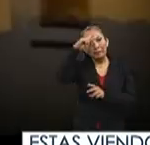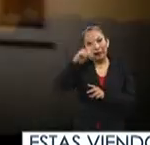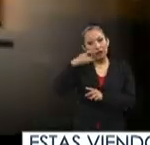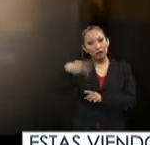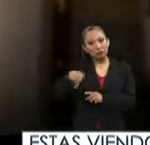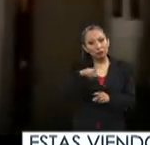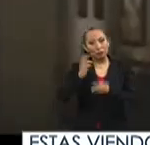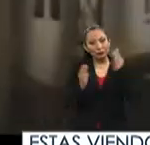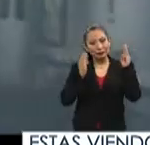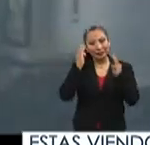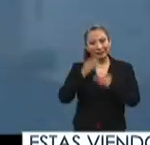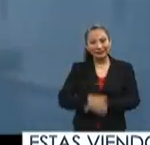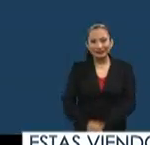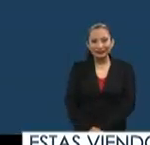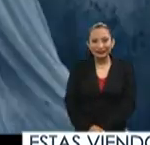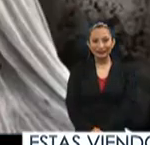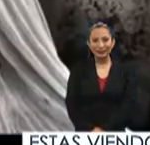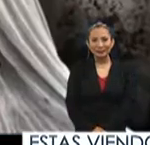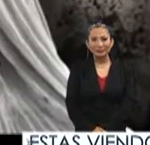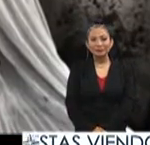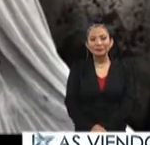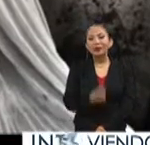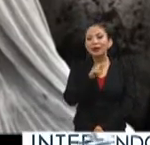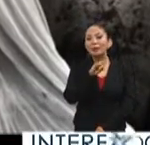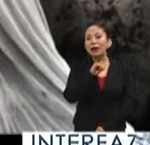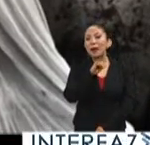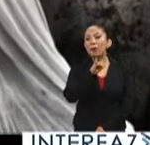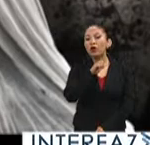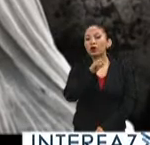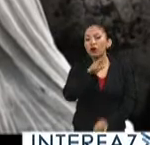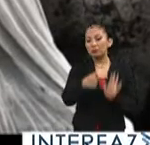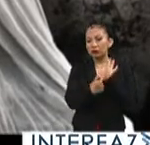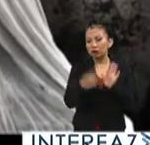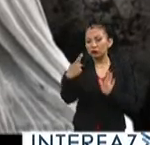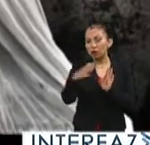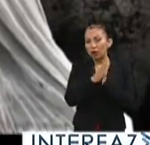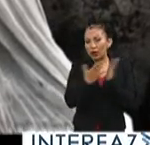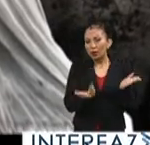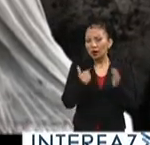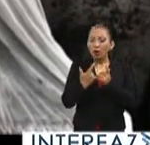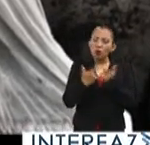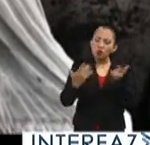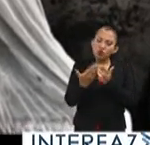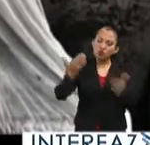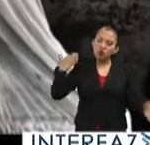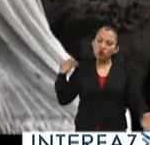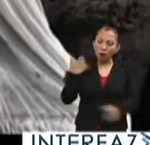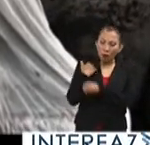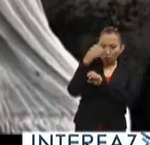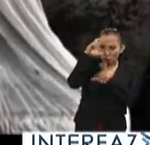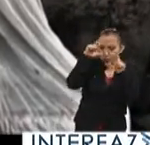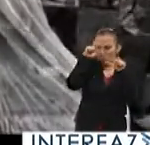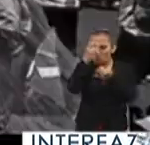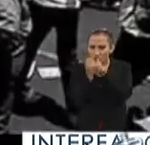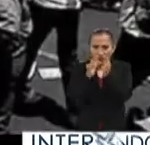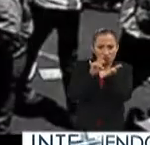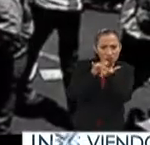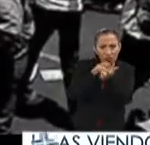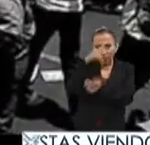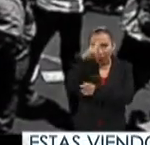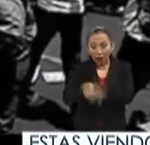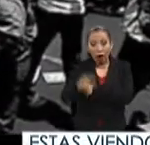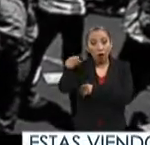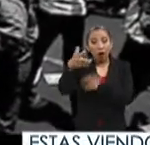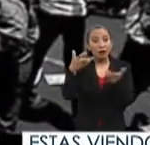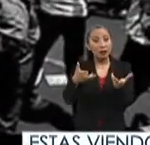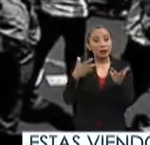es tu museo. Y Rebeca Monroy presenta su libro sobre los antecedentes del fotodocumentalismo en México, con